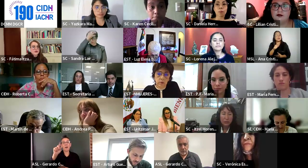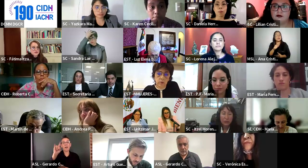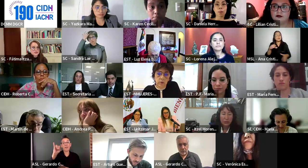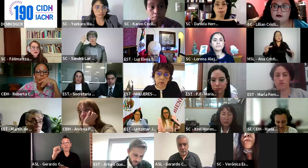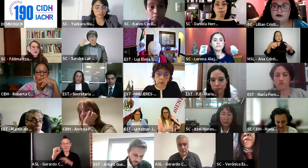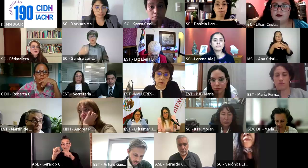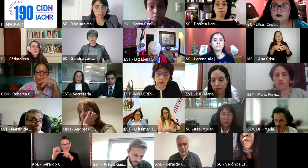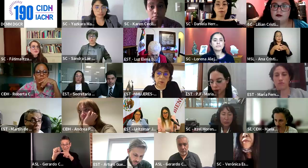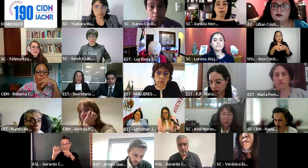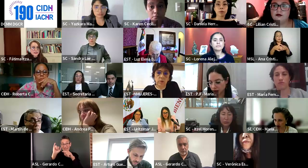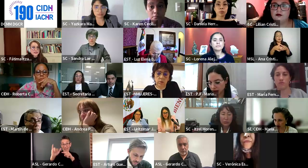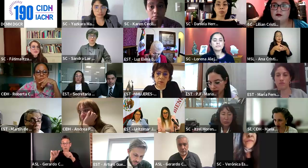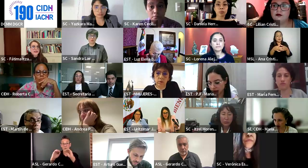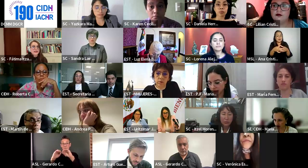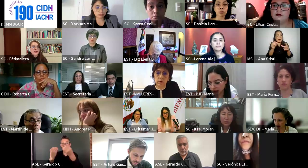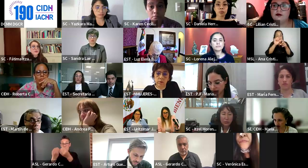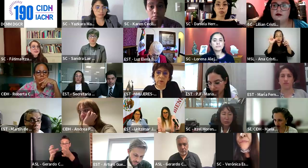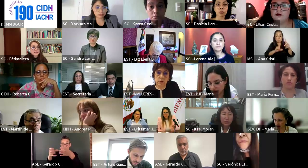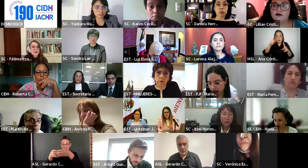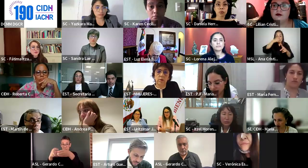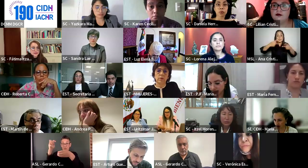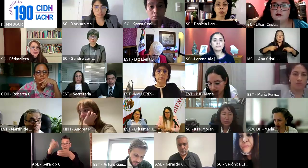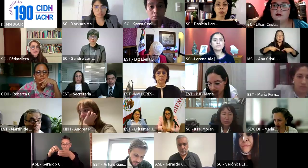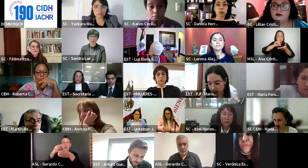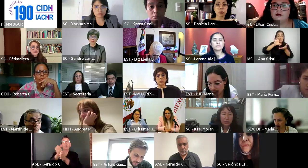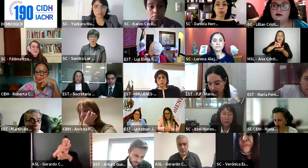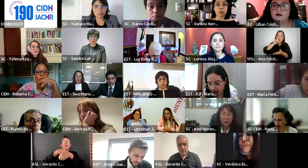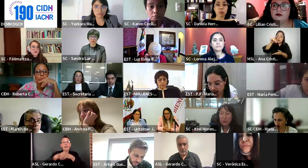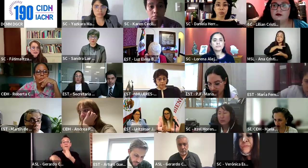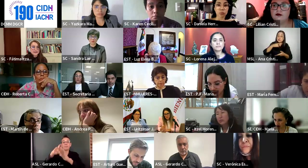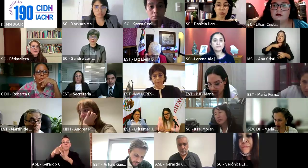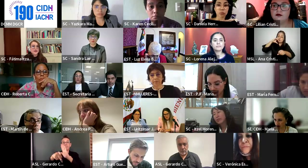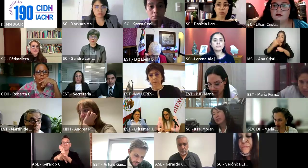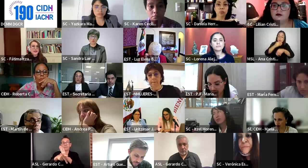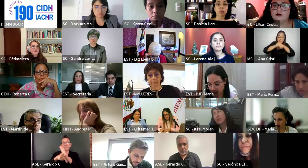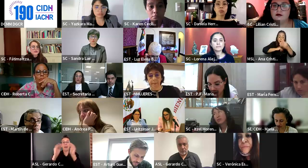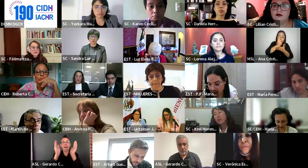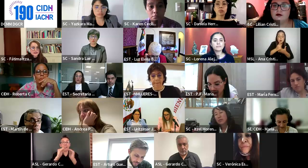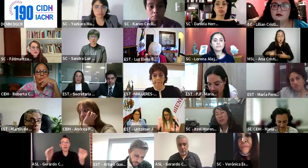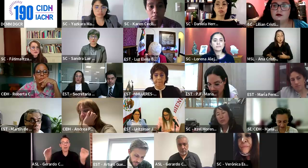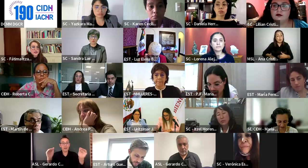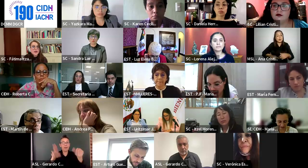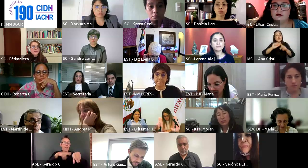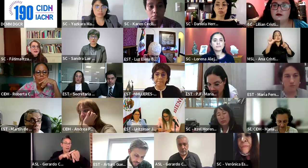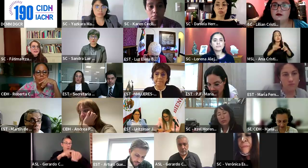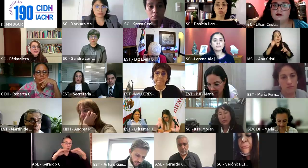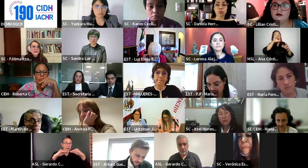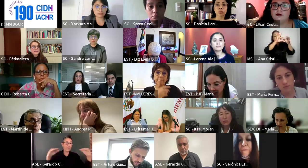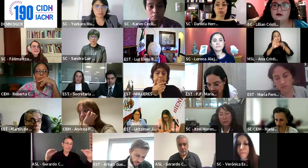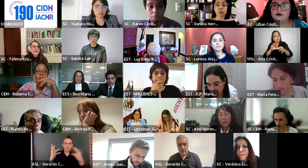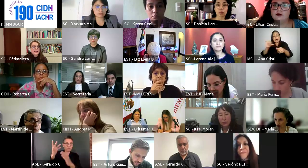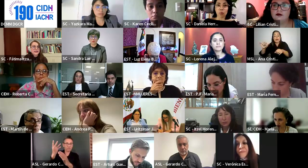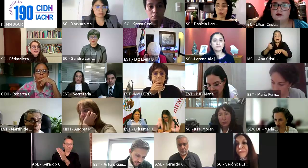o bueno, este consejo importante para generar política pública a nivel nacional y que permee en los estados para